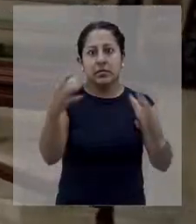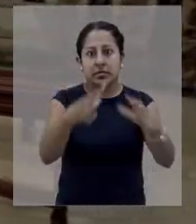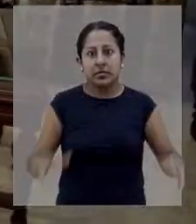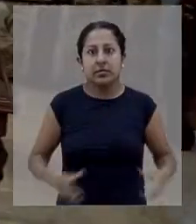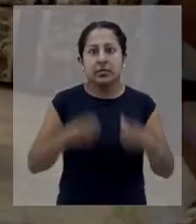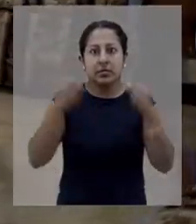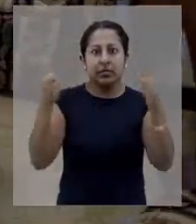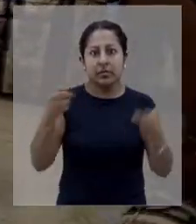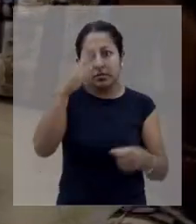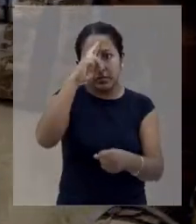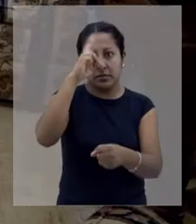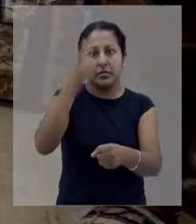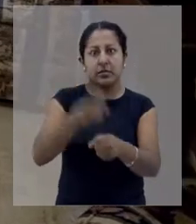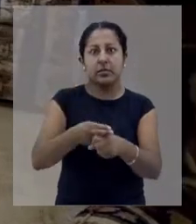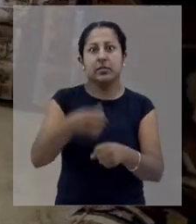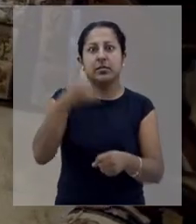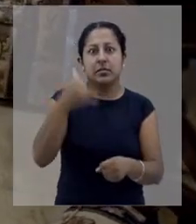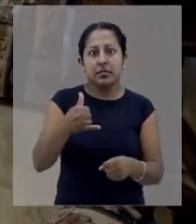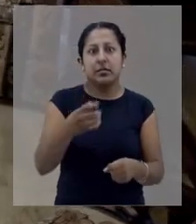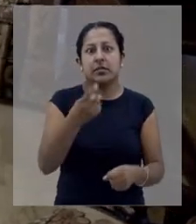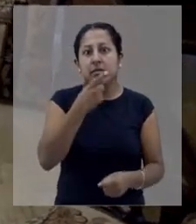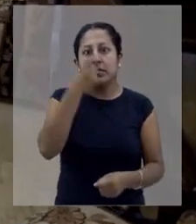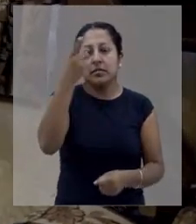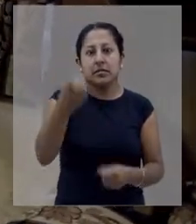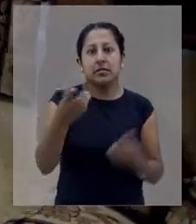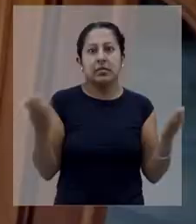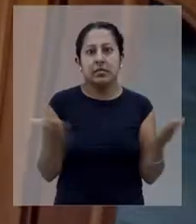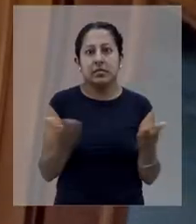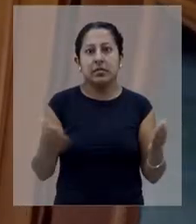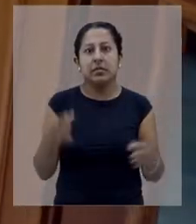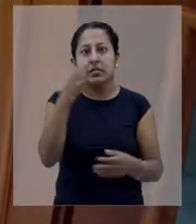votar. Oigan, vamos a votar, apúrense.